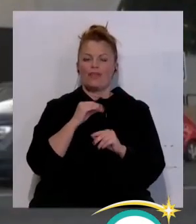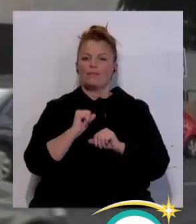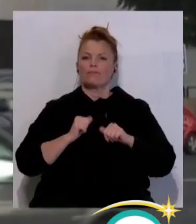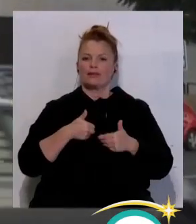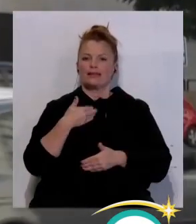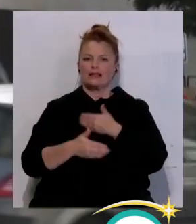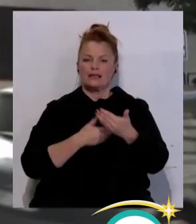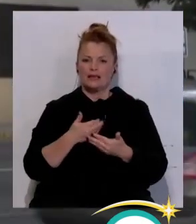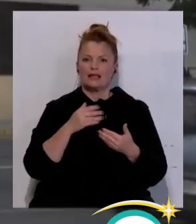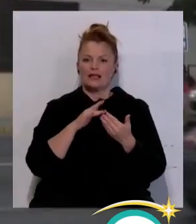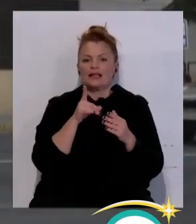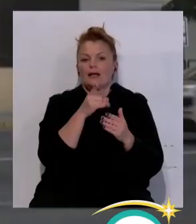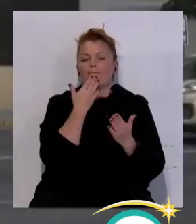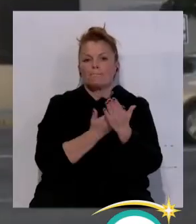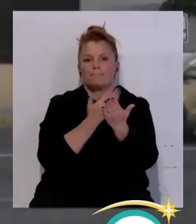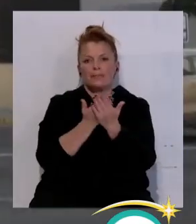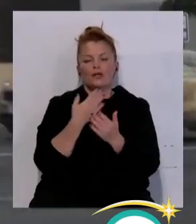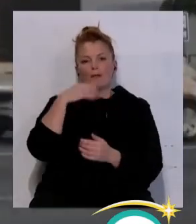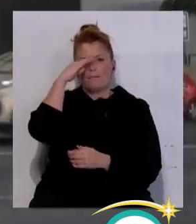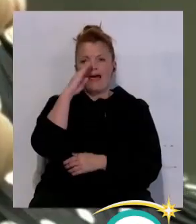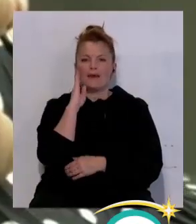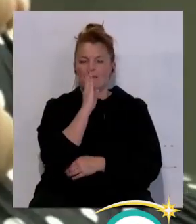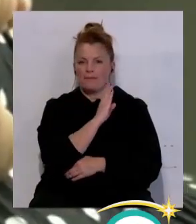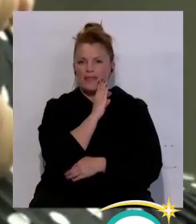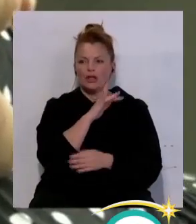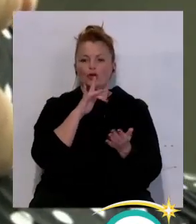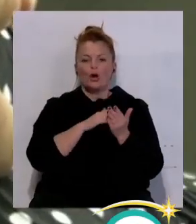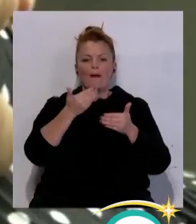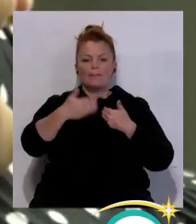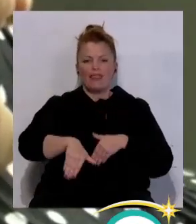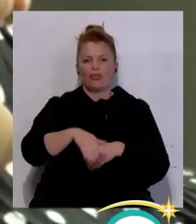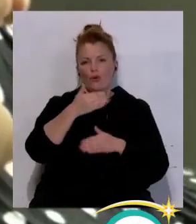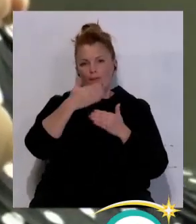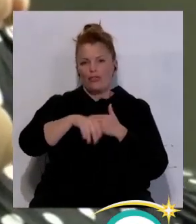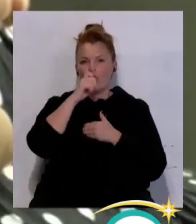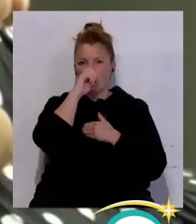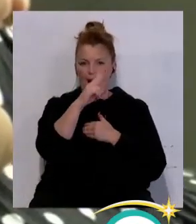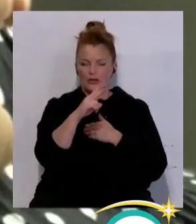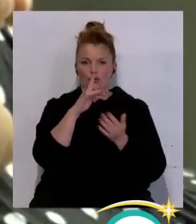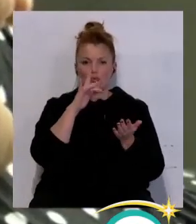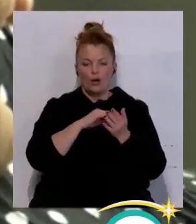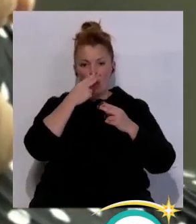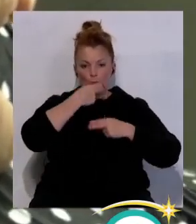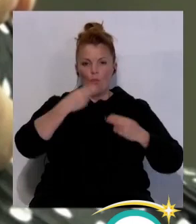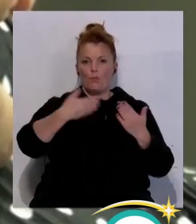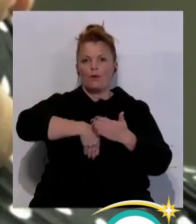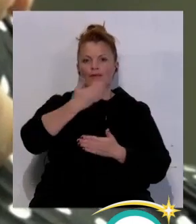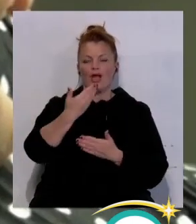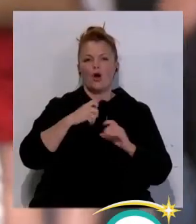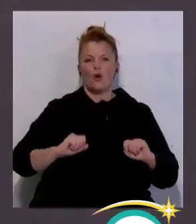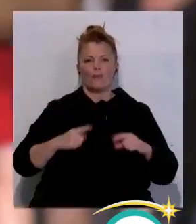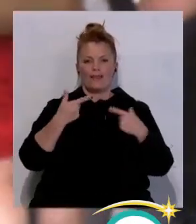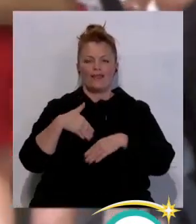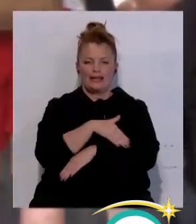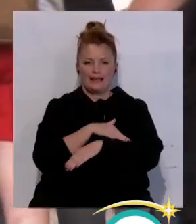iniciar siempre que así lo soliciten los progenitores en el plazo de 2 años desde su publicación en el Boletín Oficial